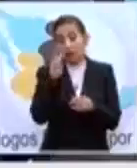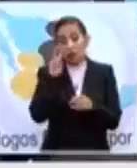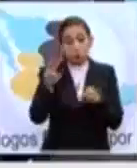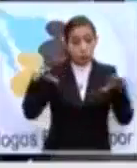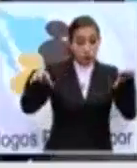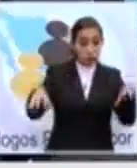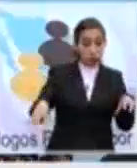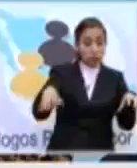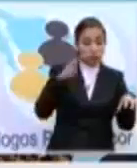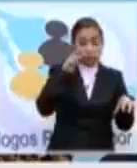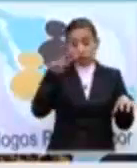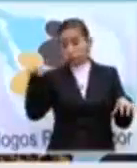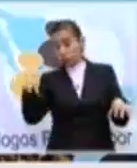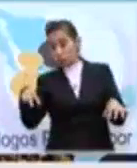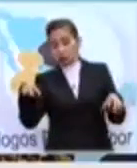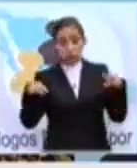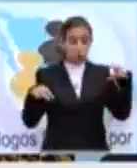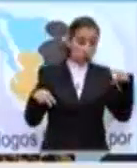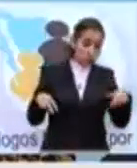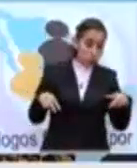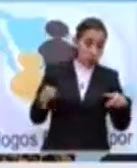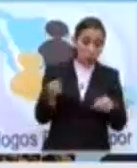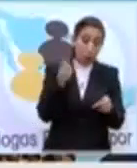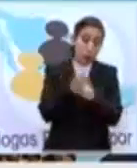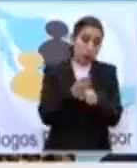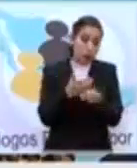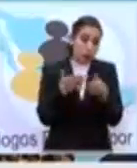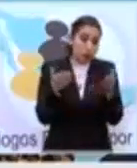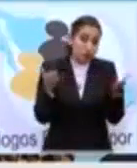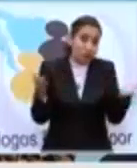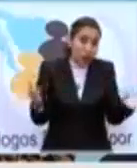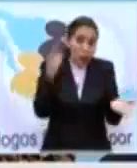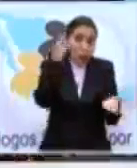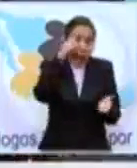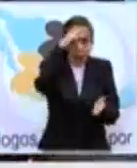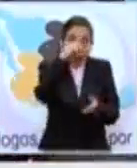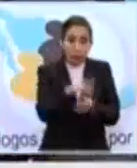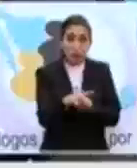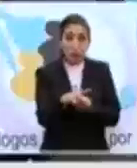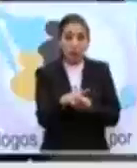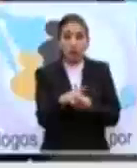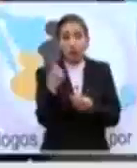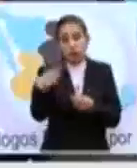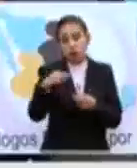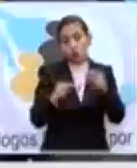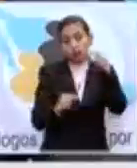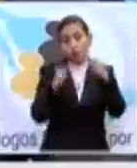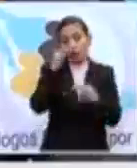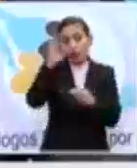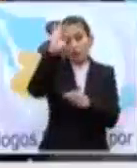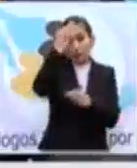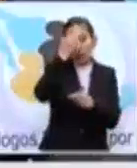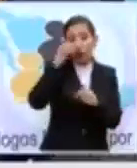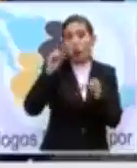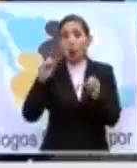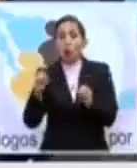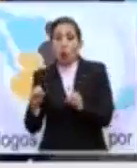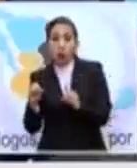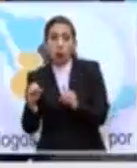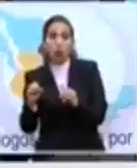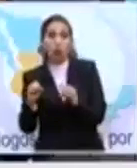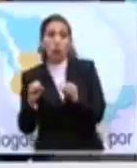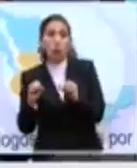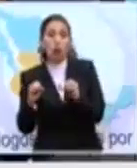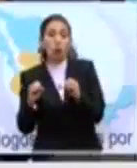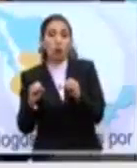visualizado hoy en día como una gran oportunidad para el país en sus niveles tanto federal como en su